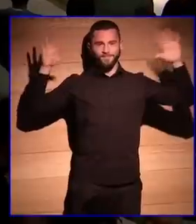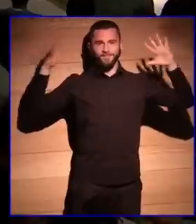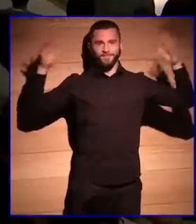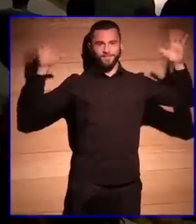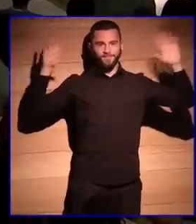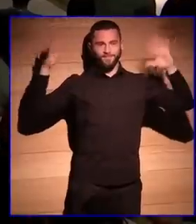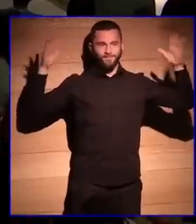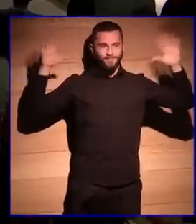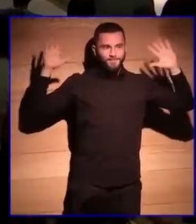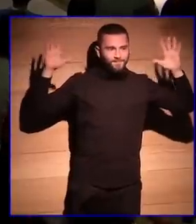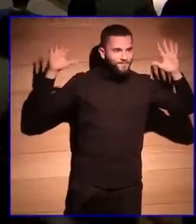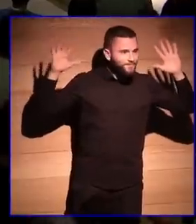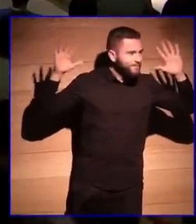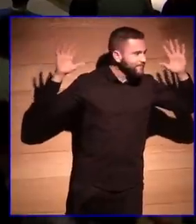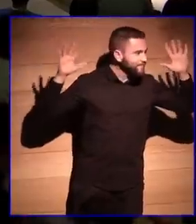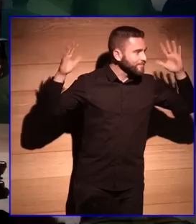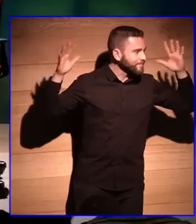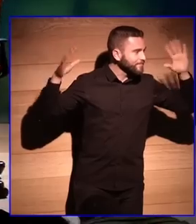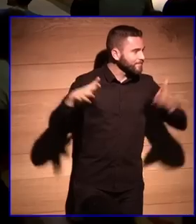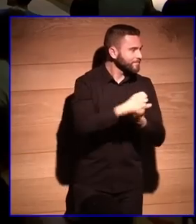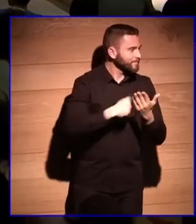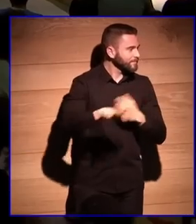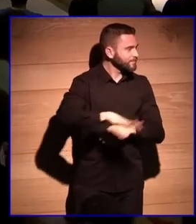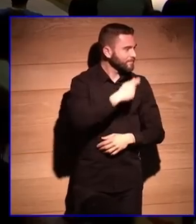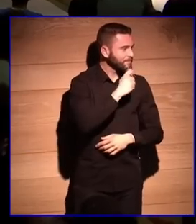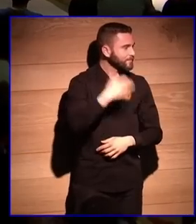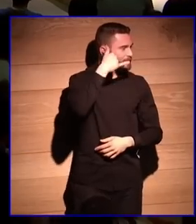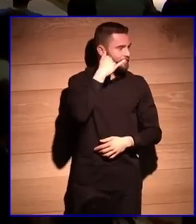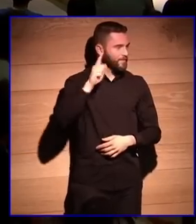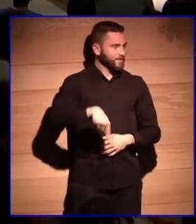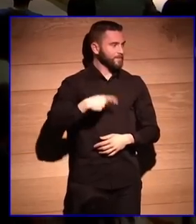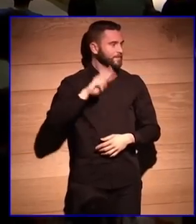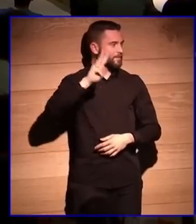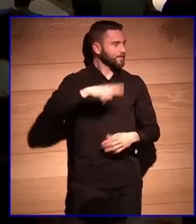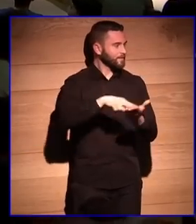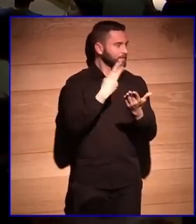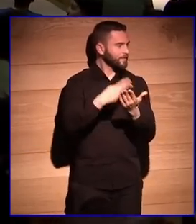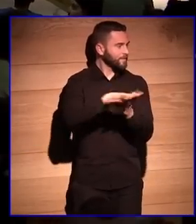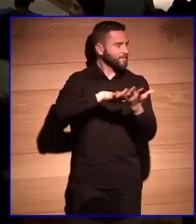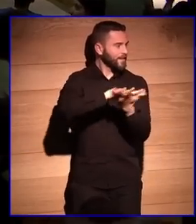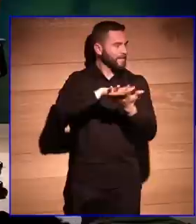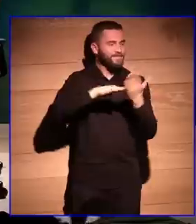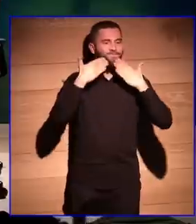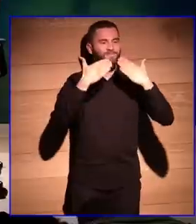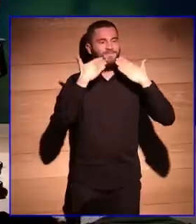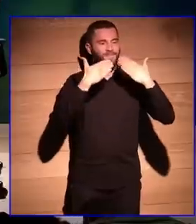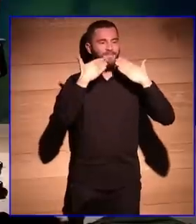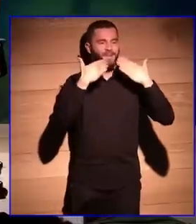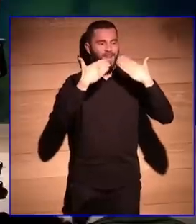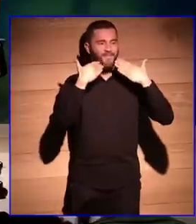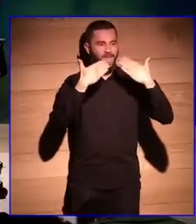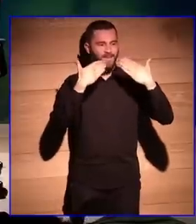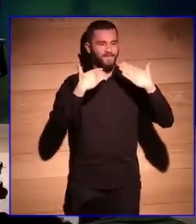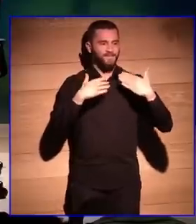Muchísimas gracias por estar aquí. Muchas gracias al Espacio Fundación Telefónica. Gracias a la gente que nos ayuda con el lenguaje de signos. Gracias, Minino